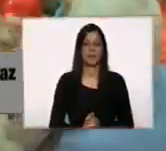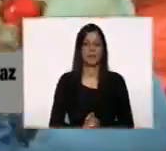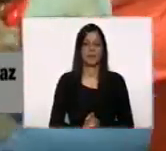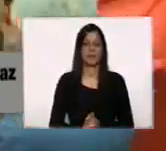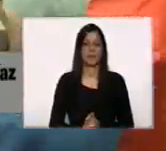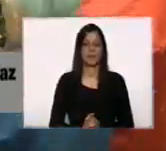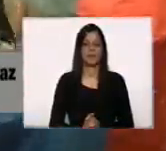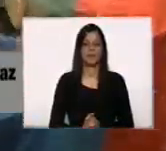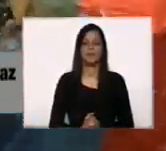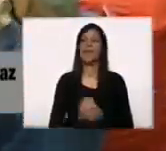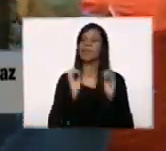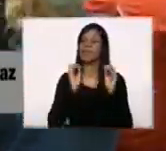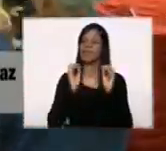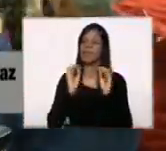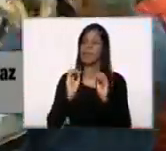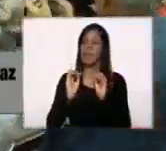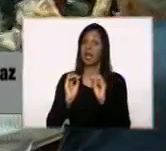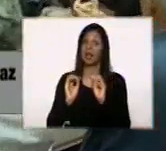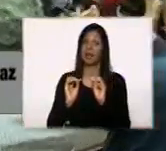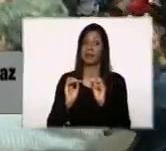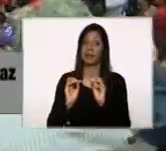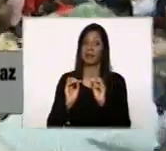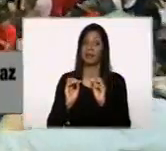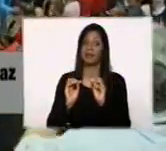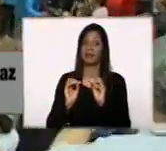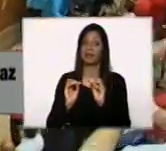A los que reconocieron